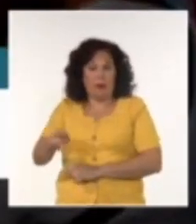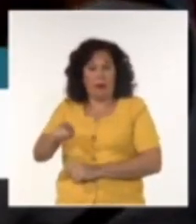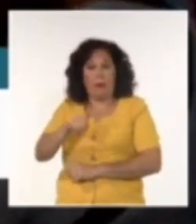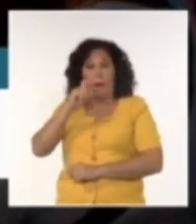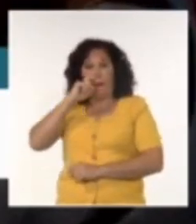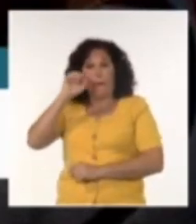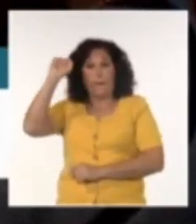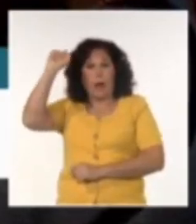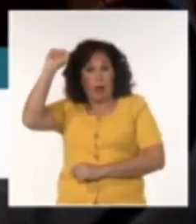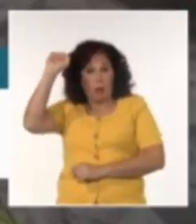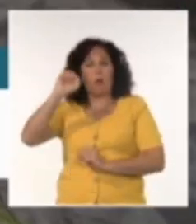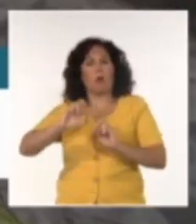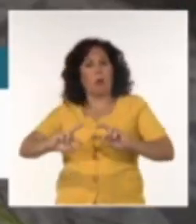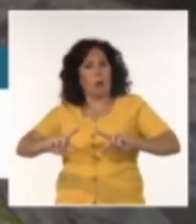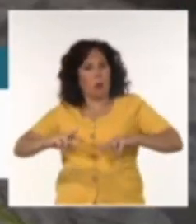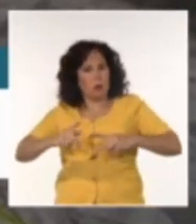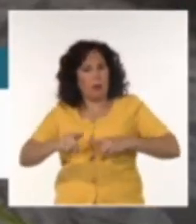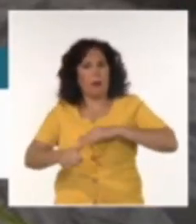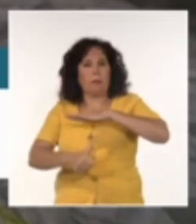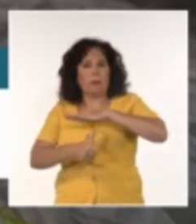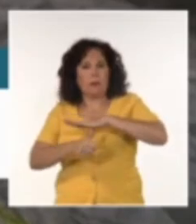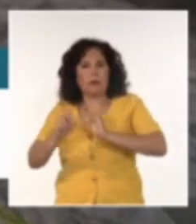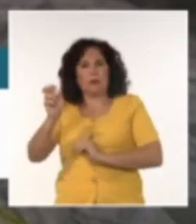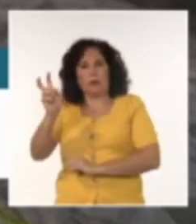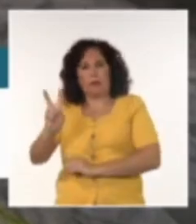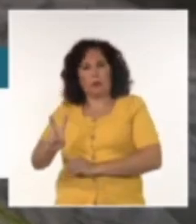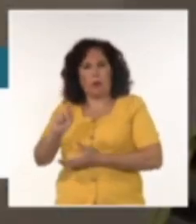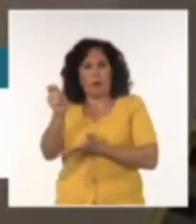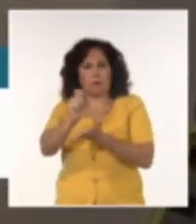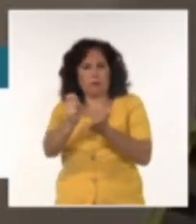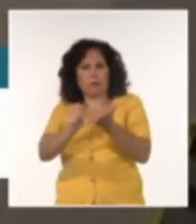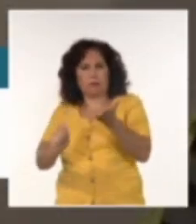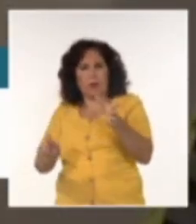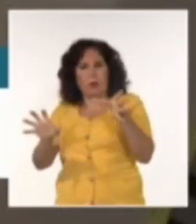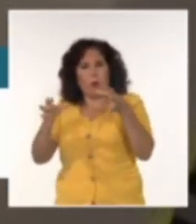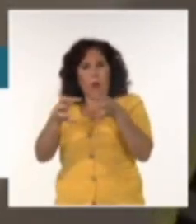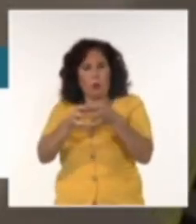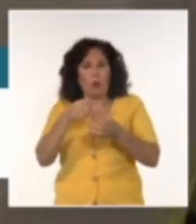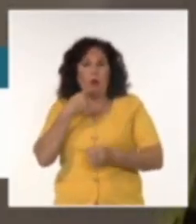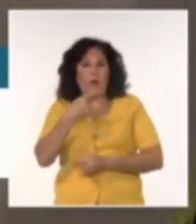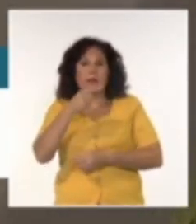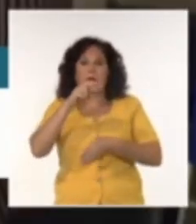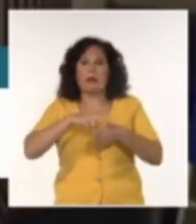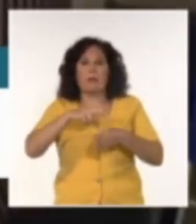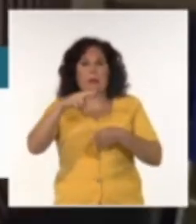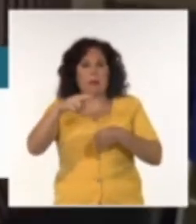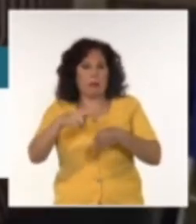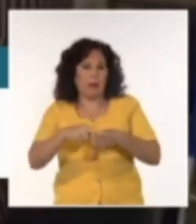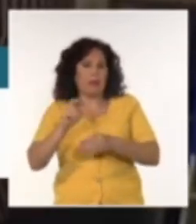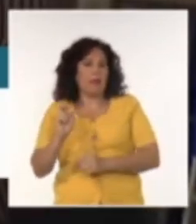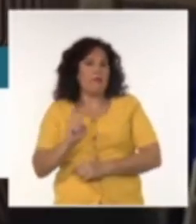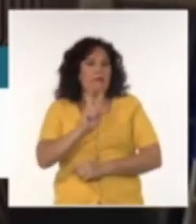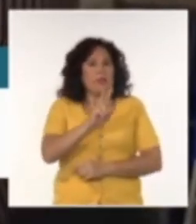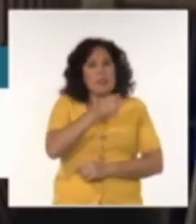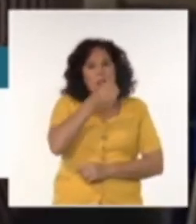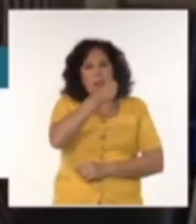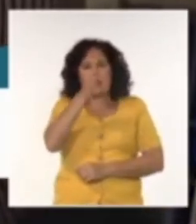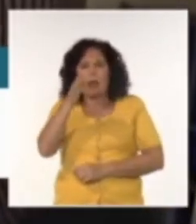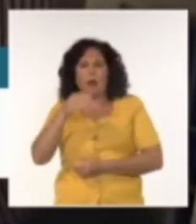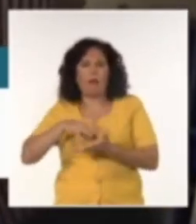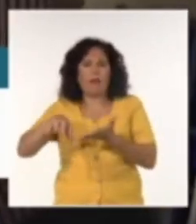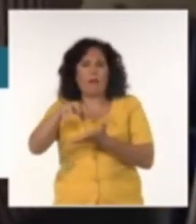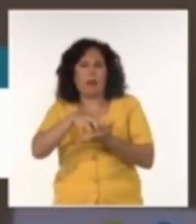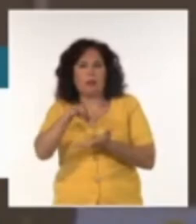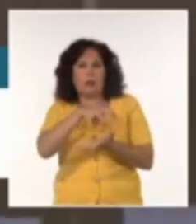Nicolás Maduro fue reelecto. Un comunicado de prensa del grupo señala que sus representantes visitaron varios centros de votación en